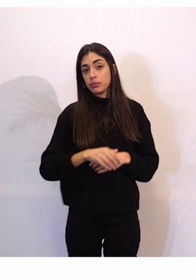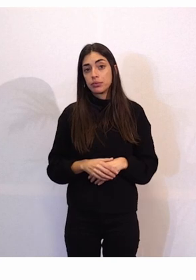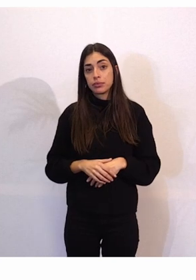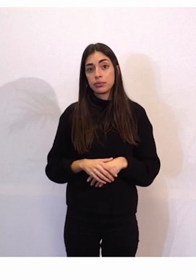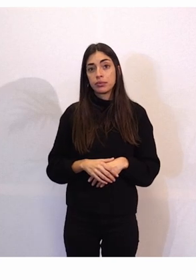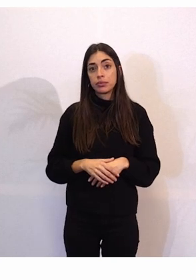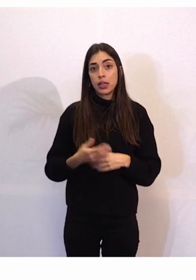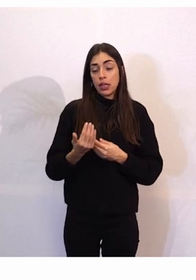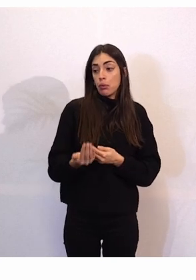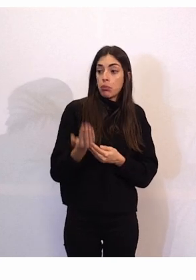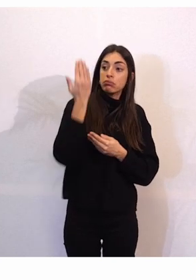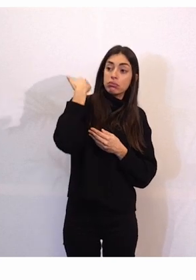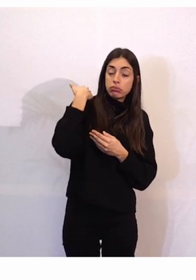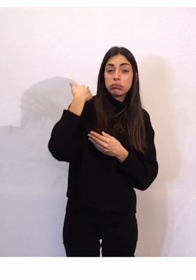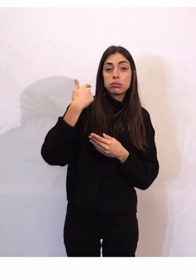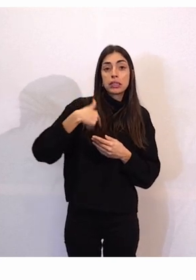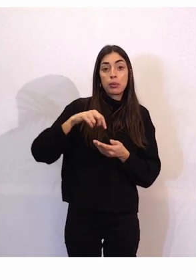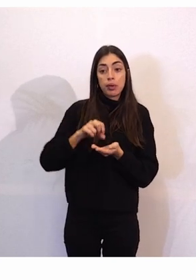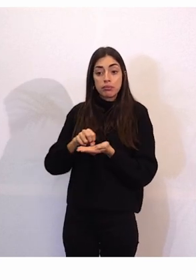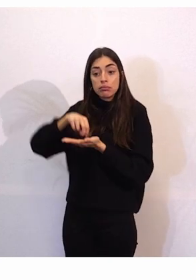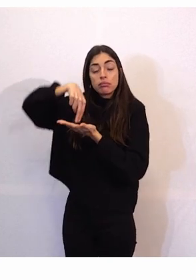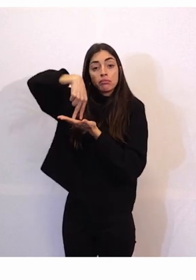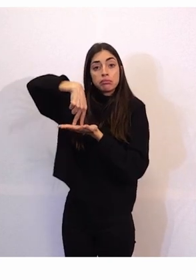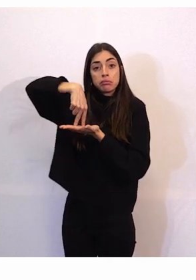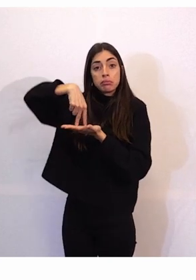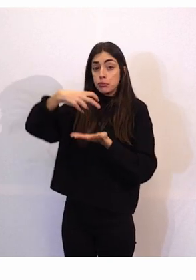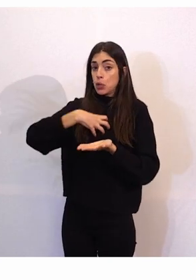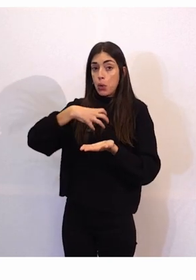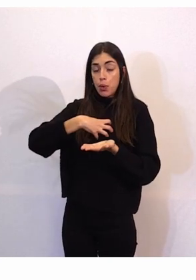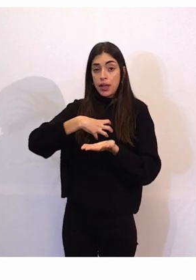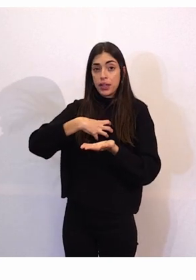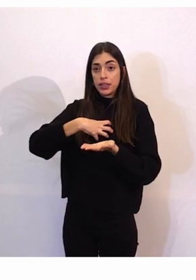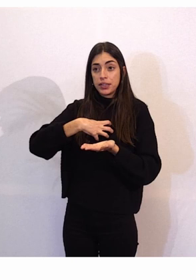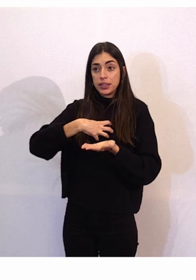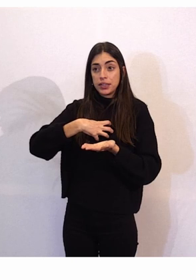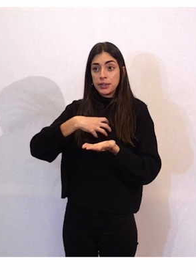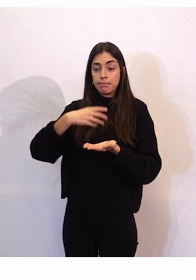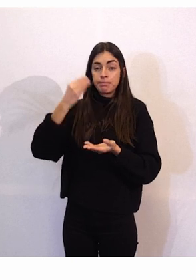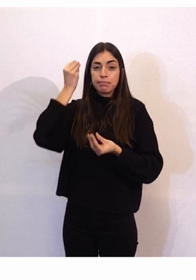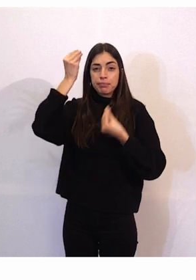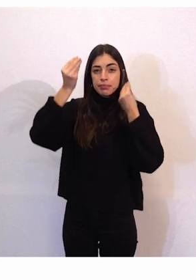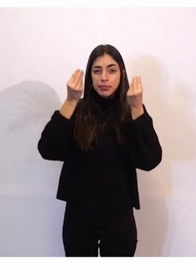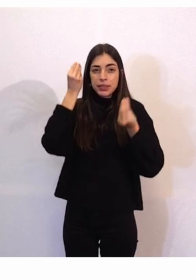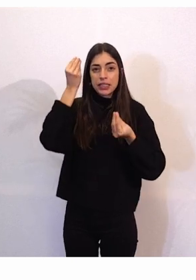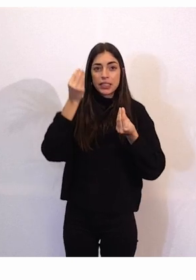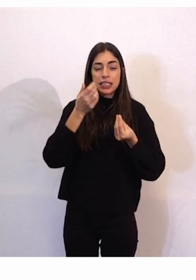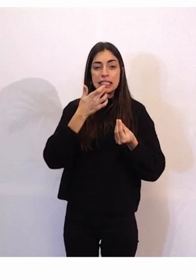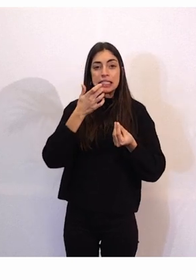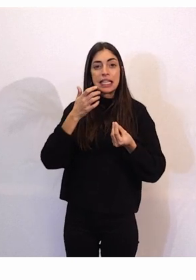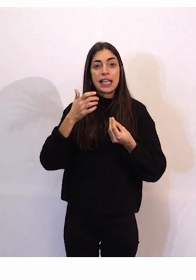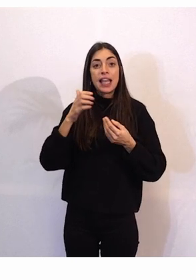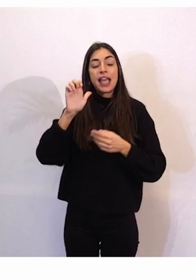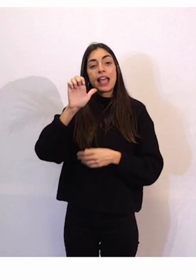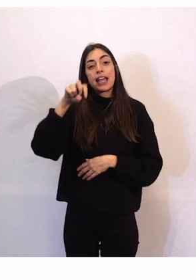sola. Y luego no se pone de pie. Que yo creo que ponerse de pie, si hubiera nacido Elena ahora, yo creo que Elena hubiera andado.